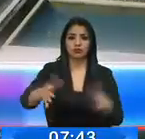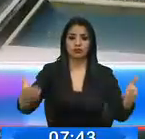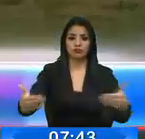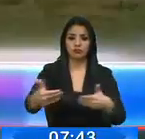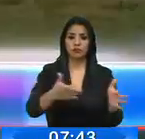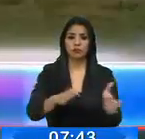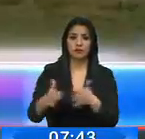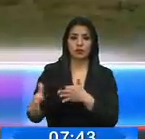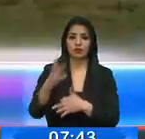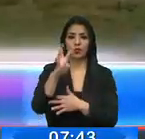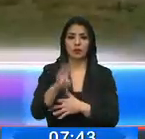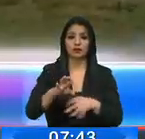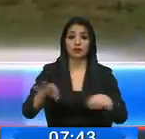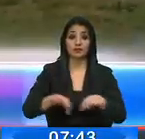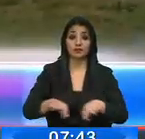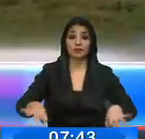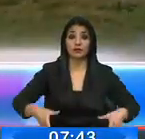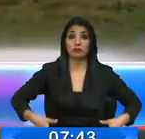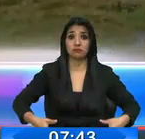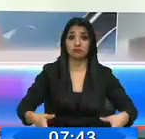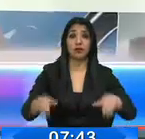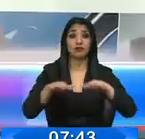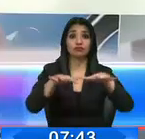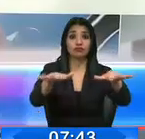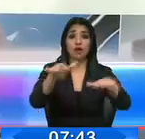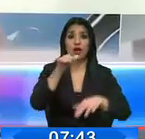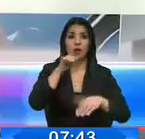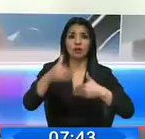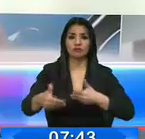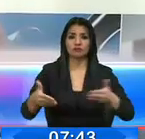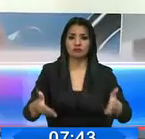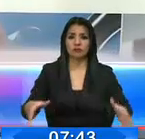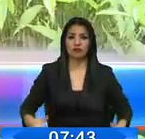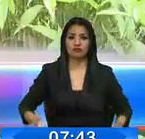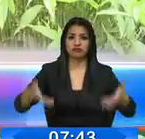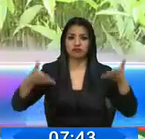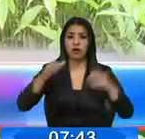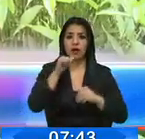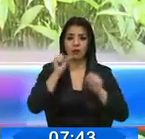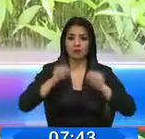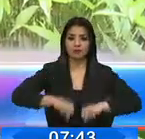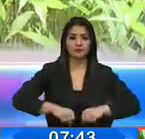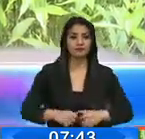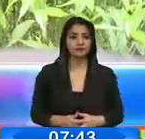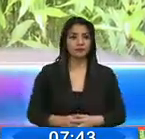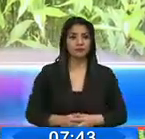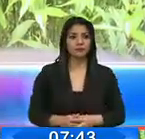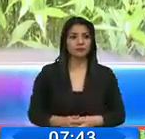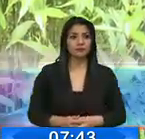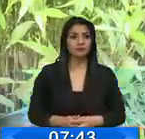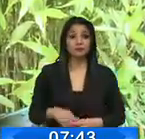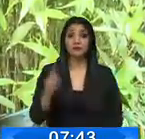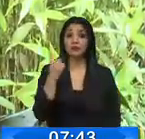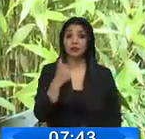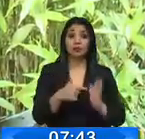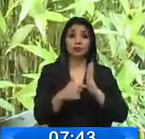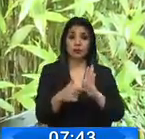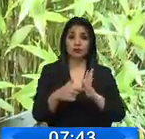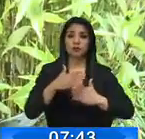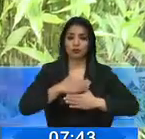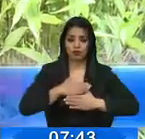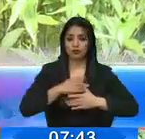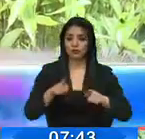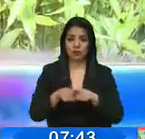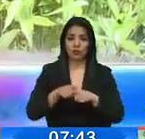tratamiento, 40 kilómetros de tubería para la distribución y los tanques de almacenamiento. Lo único que nos ha mostrado, y esto ya lo digo como